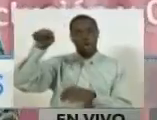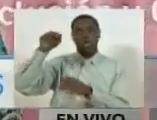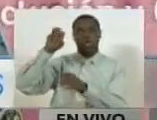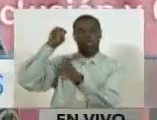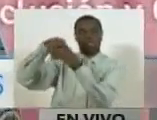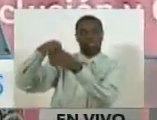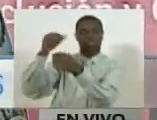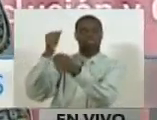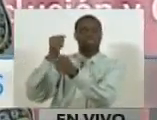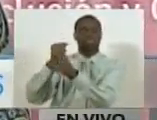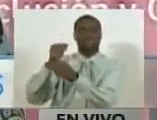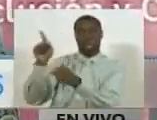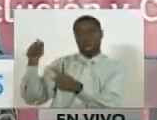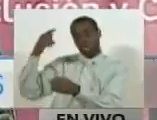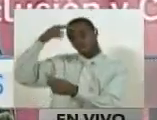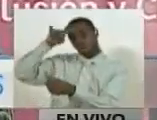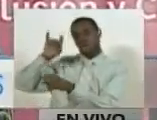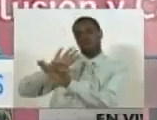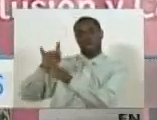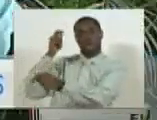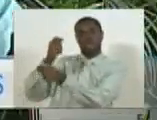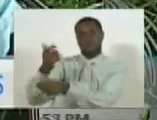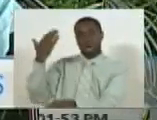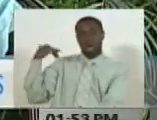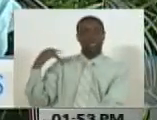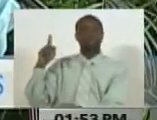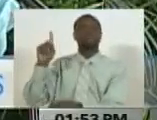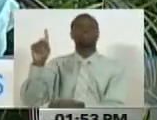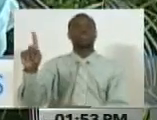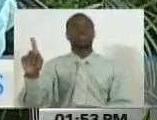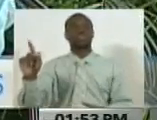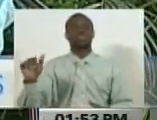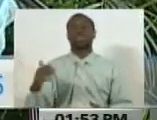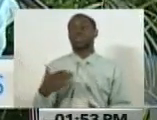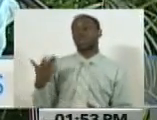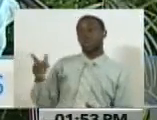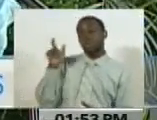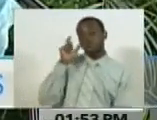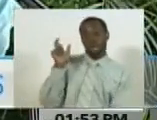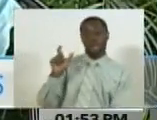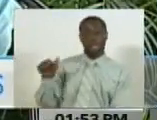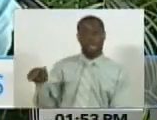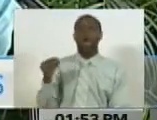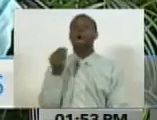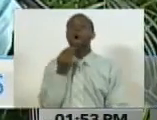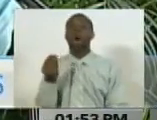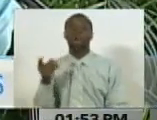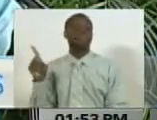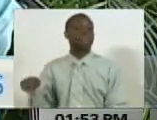es Fermín Toriana. Y este muchacho que está aquí, Elías,